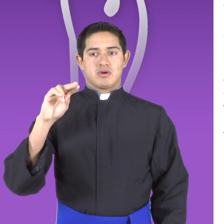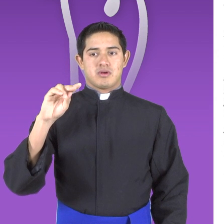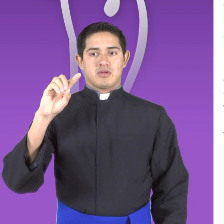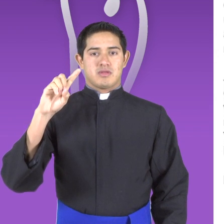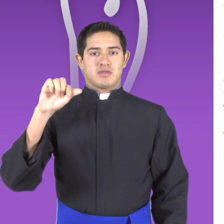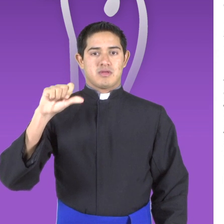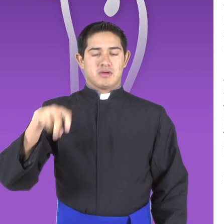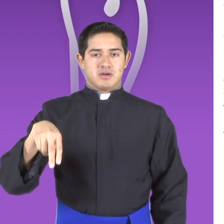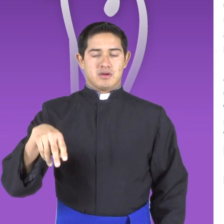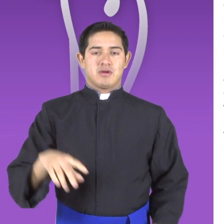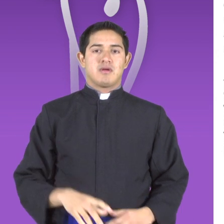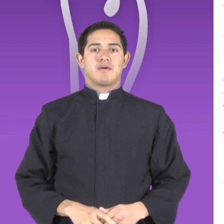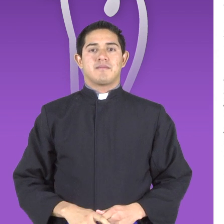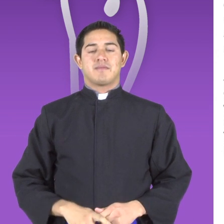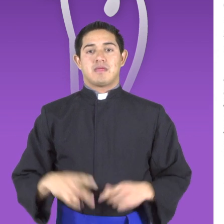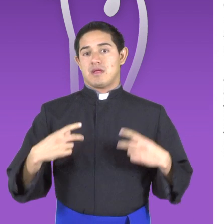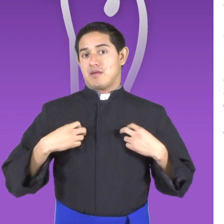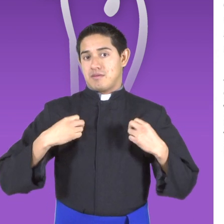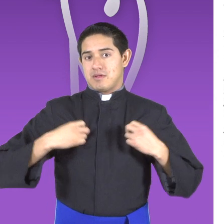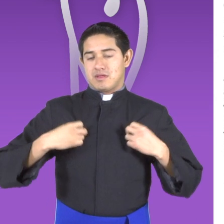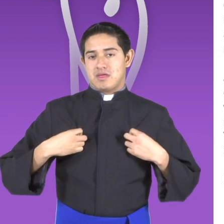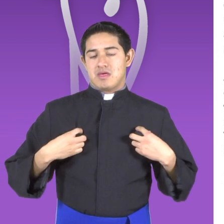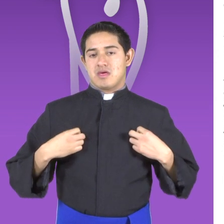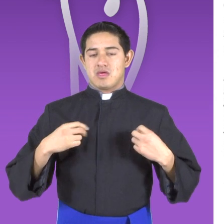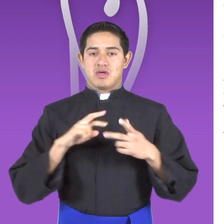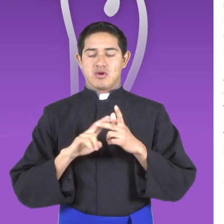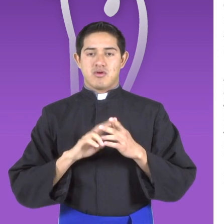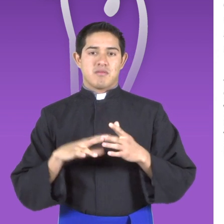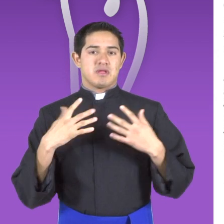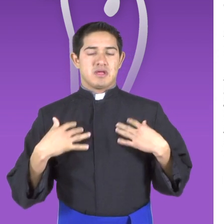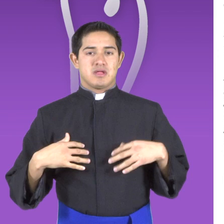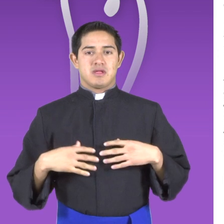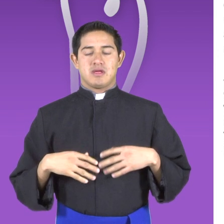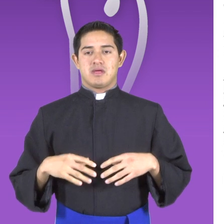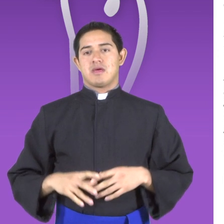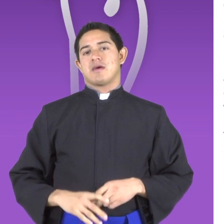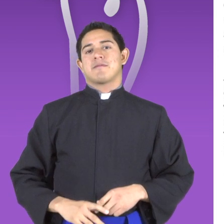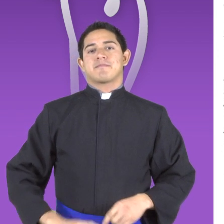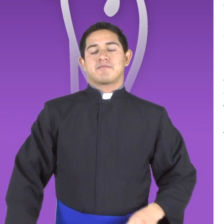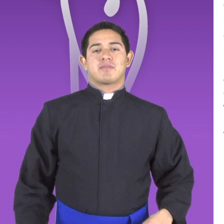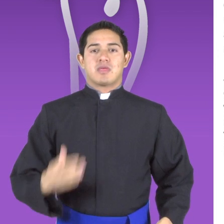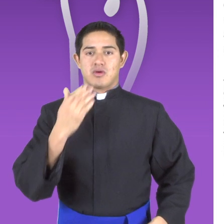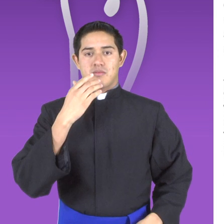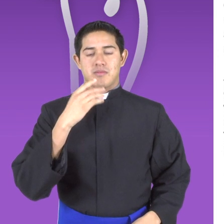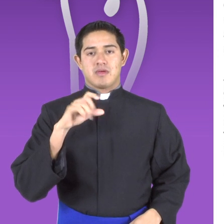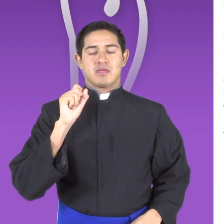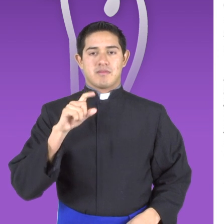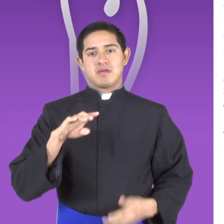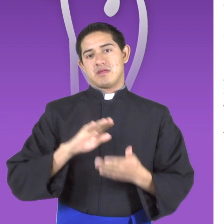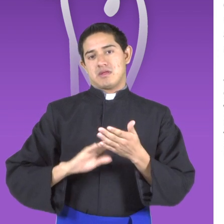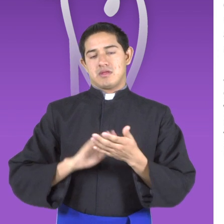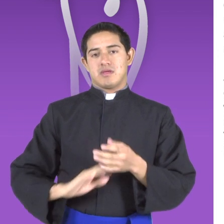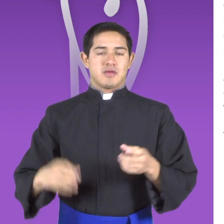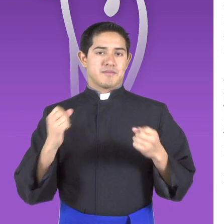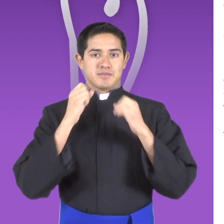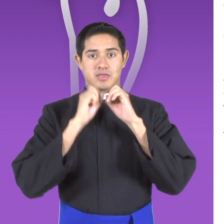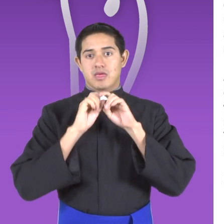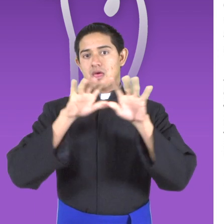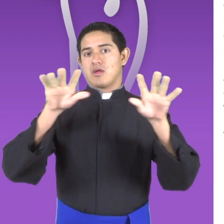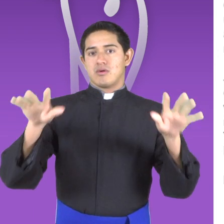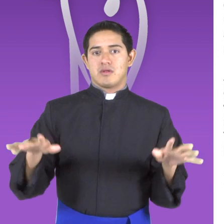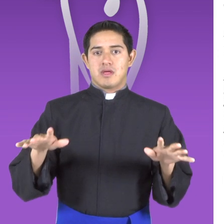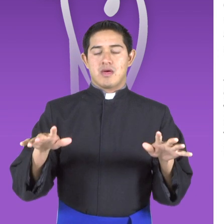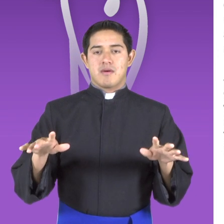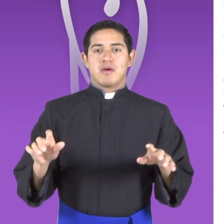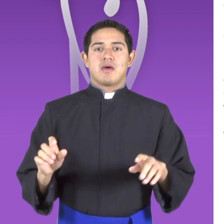pelo de camello ceñido con un cinturón de cuero y se alimentaba de saltamontes y miel silvestre. Proclamaba: Ya